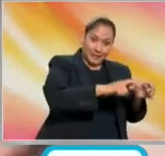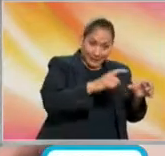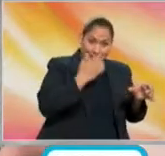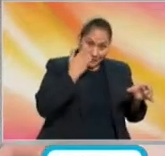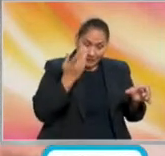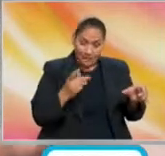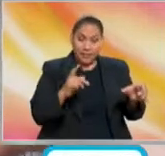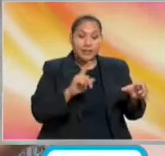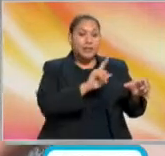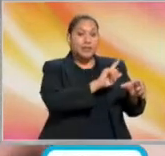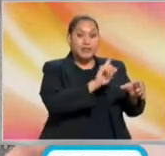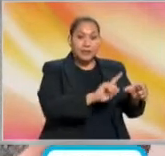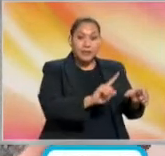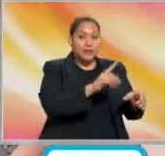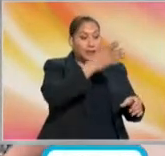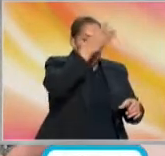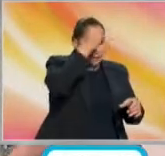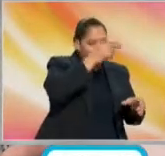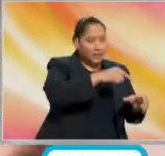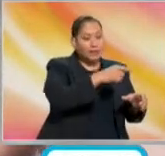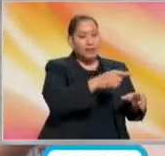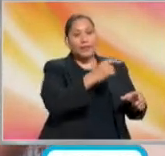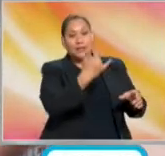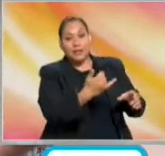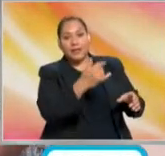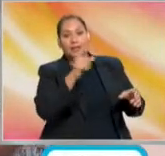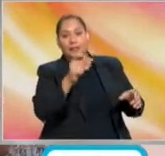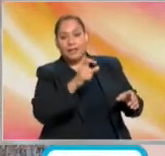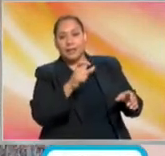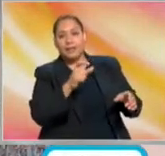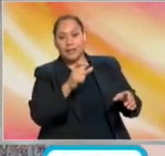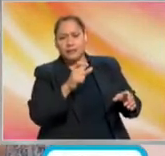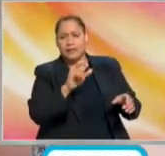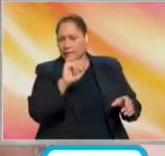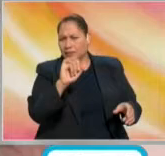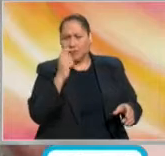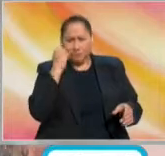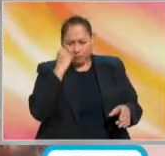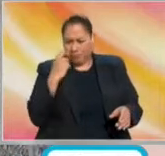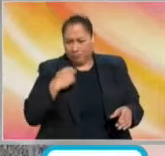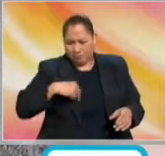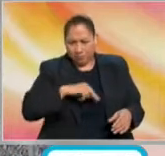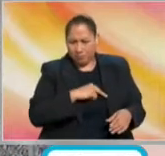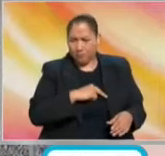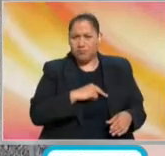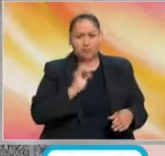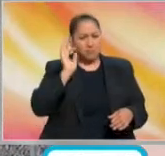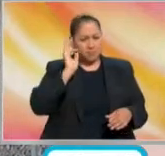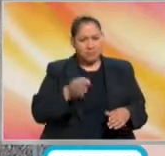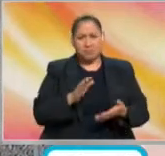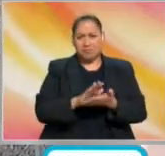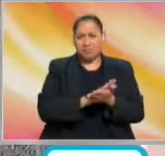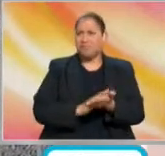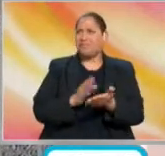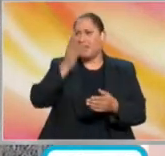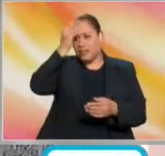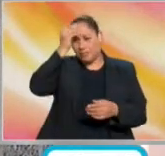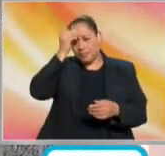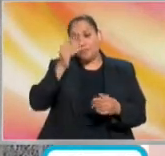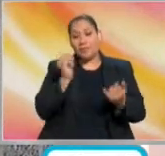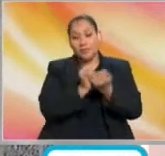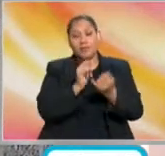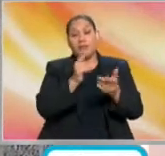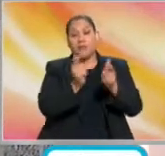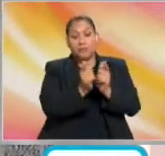la generación Z aprenda de la Y y de la X y de los baby boomers, hay que estar abiertos a recibir, como también la Z y